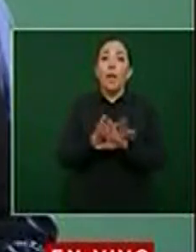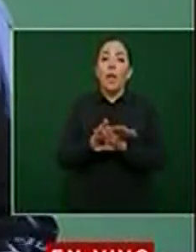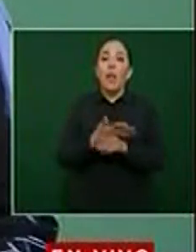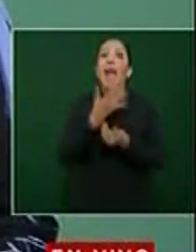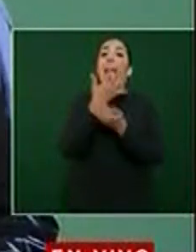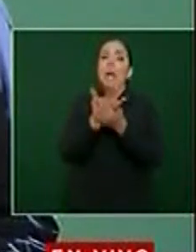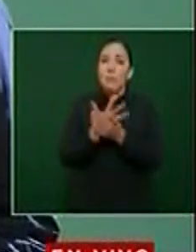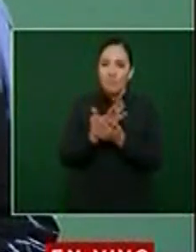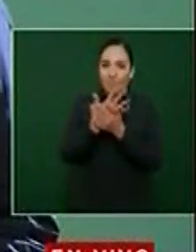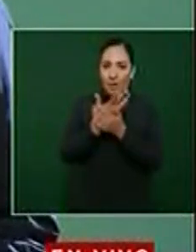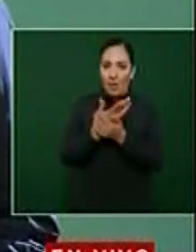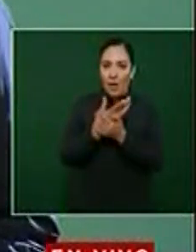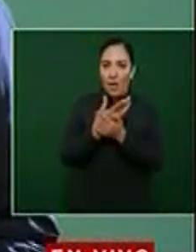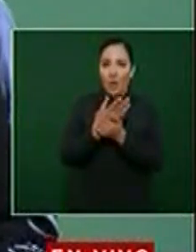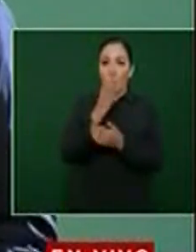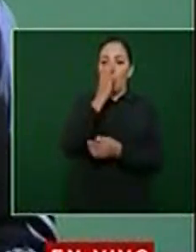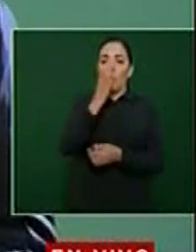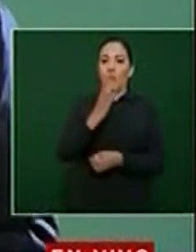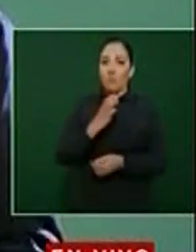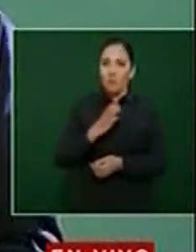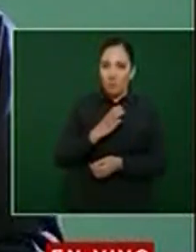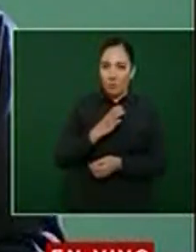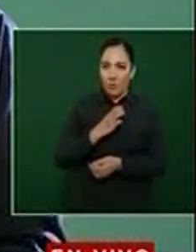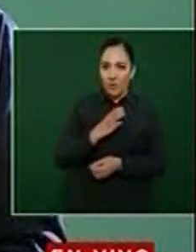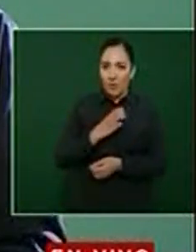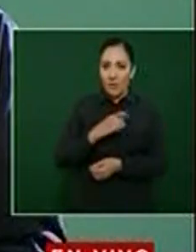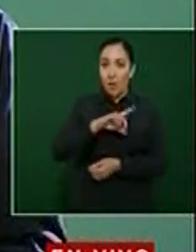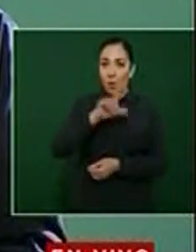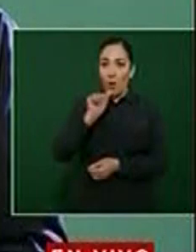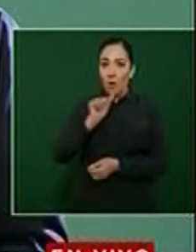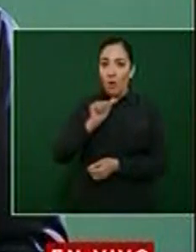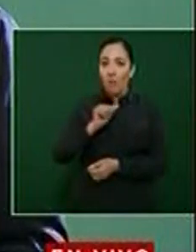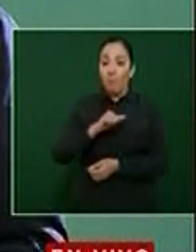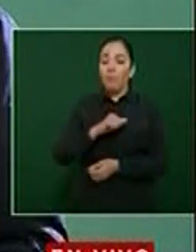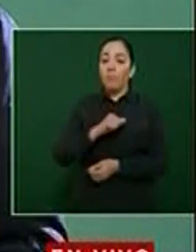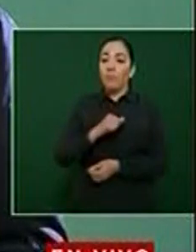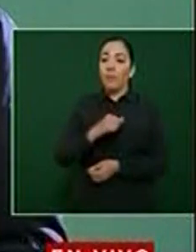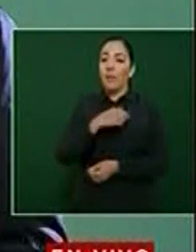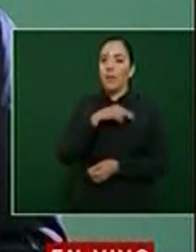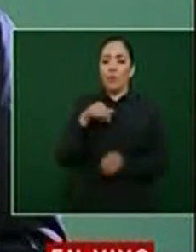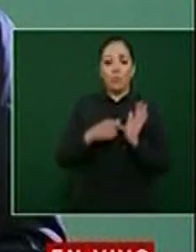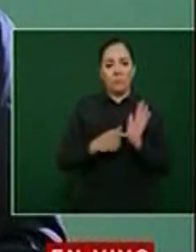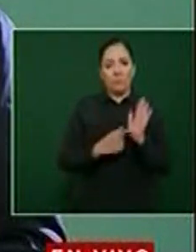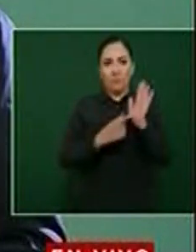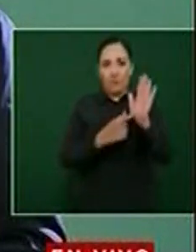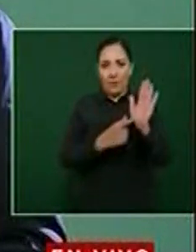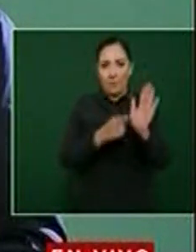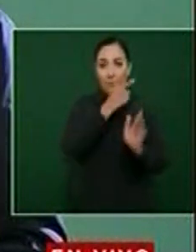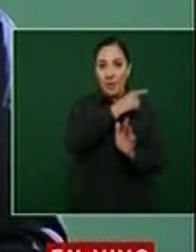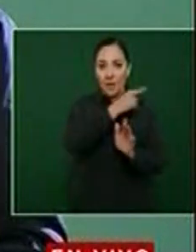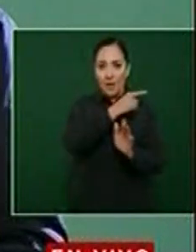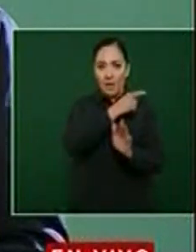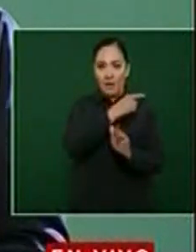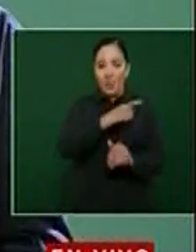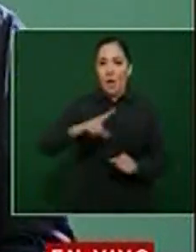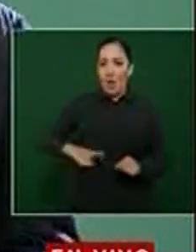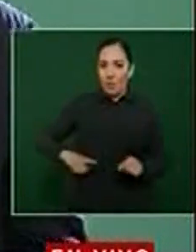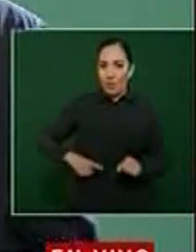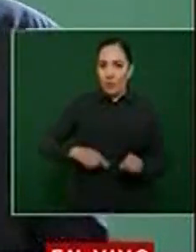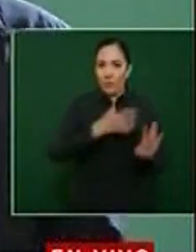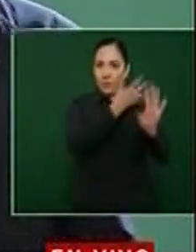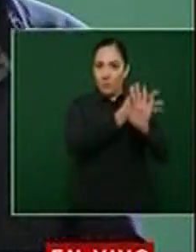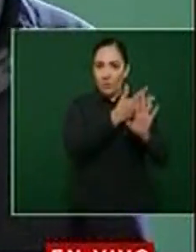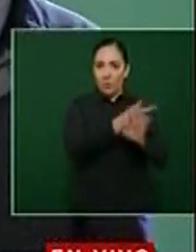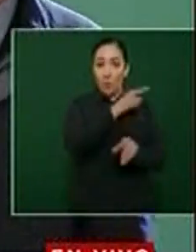hay diputados y senadores en el Congreso que se han manifestado en el sentido de que las y los periodistas tengan